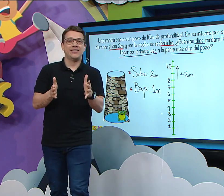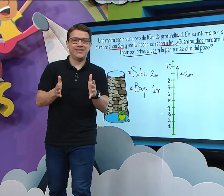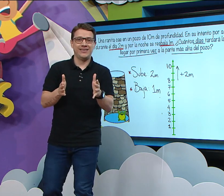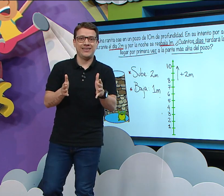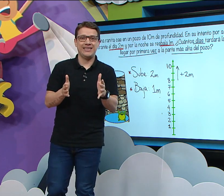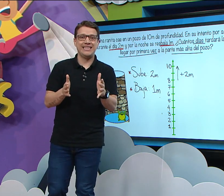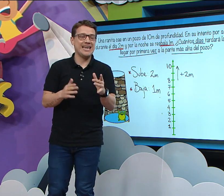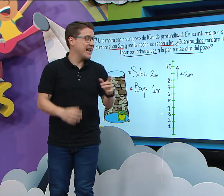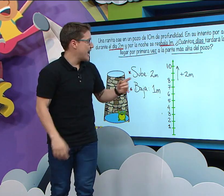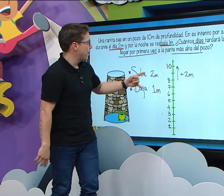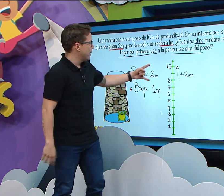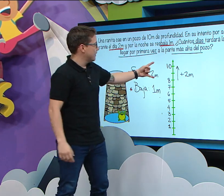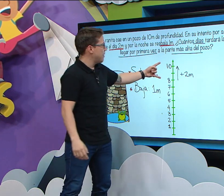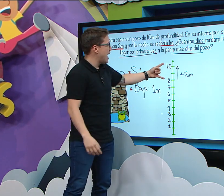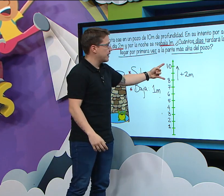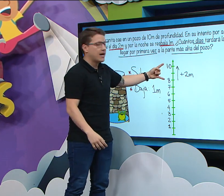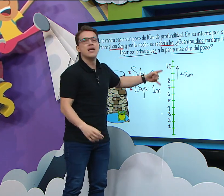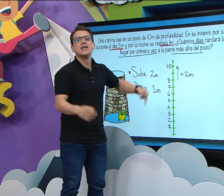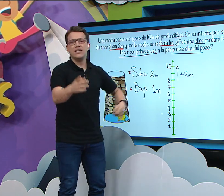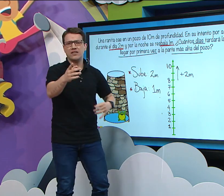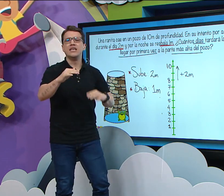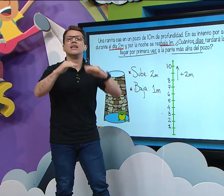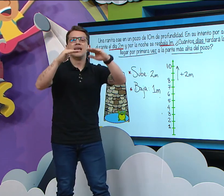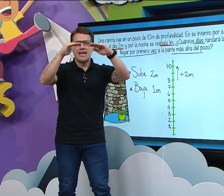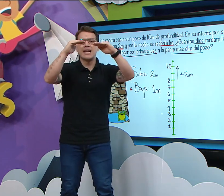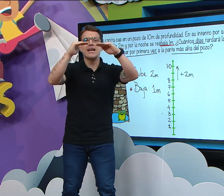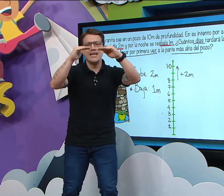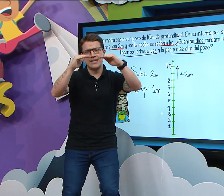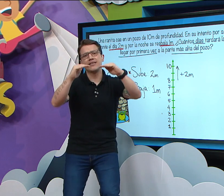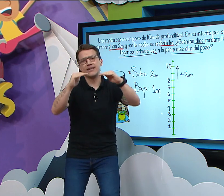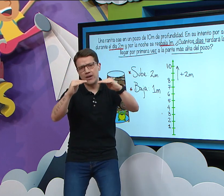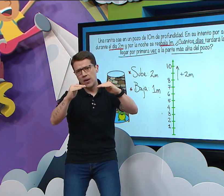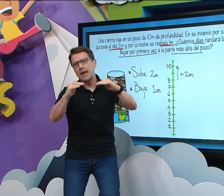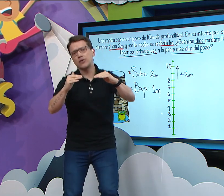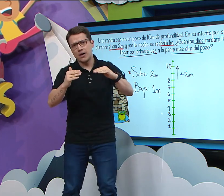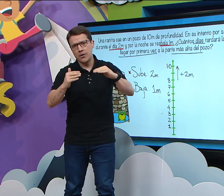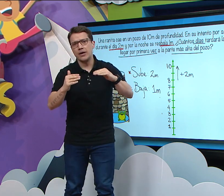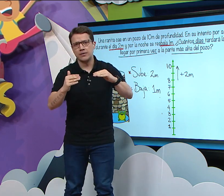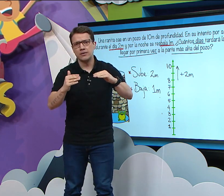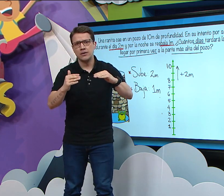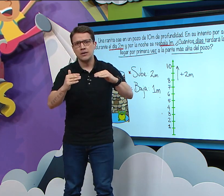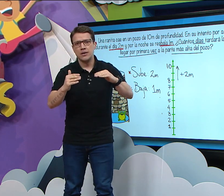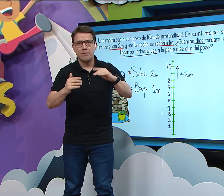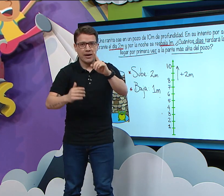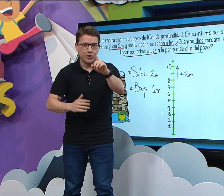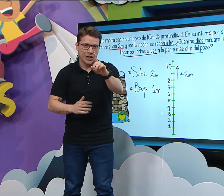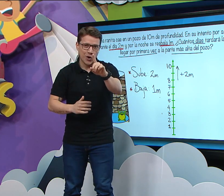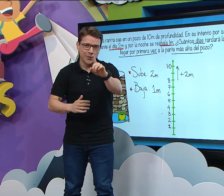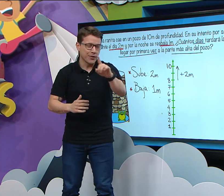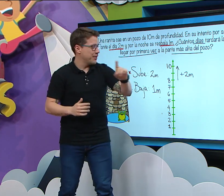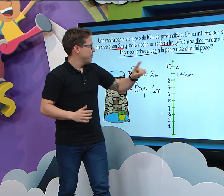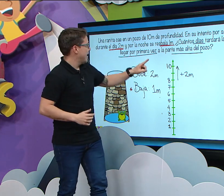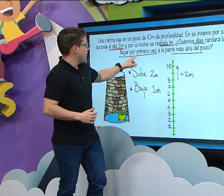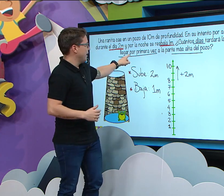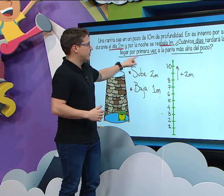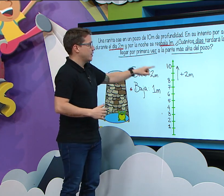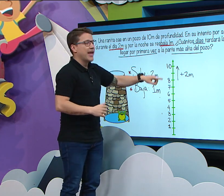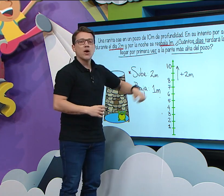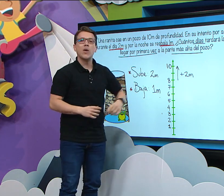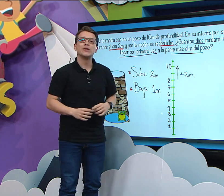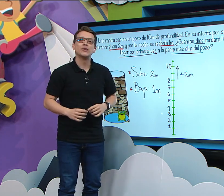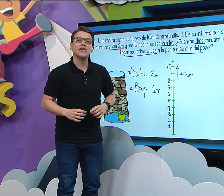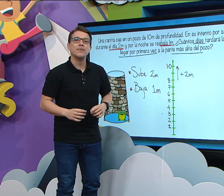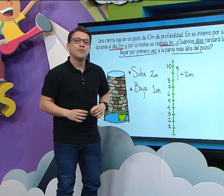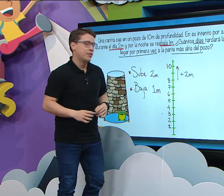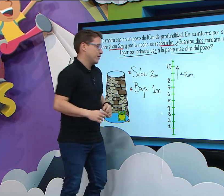mediodía, llega a la parte más alta y sí, la ranita se resbala otra vez, pero llegó por primera vez,